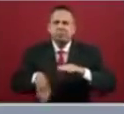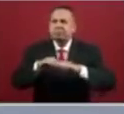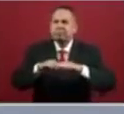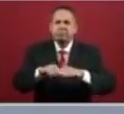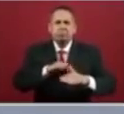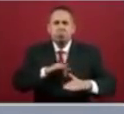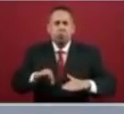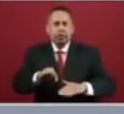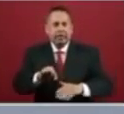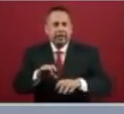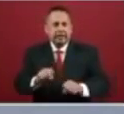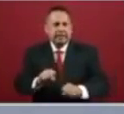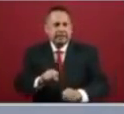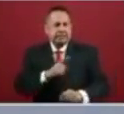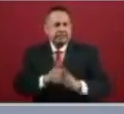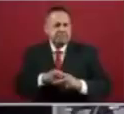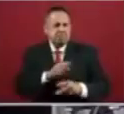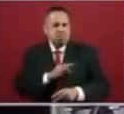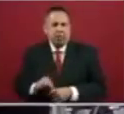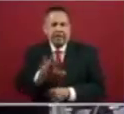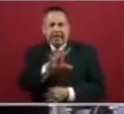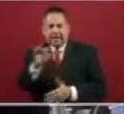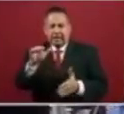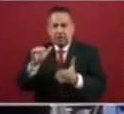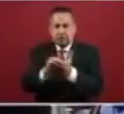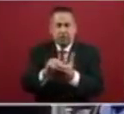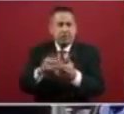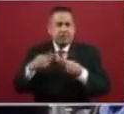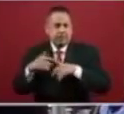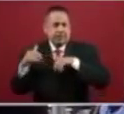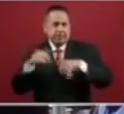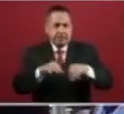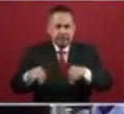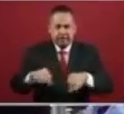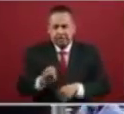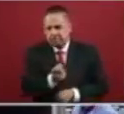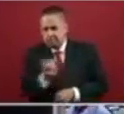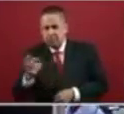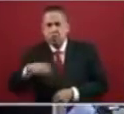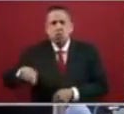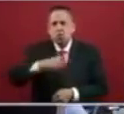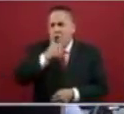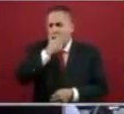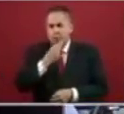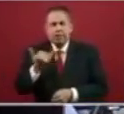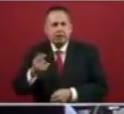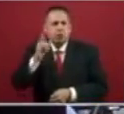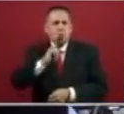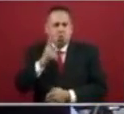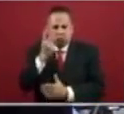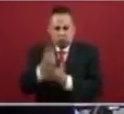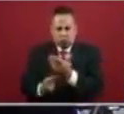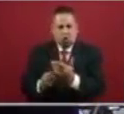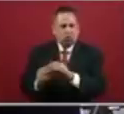casi 500 mil trabajadores, hombres y